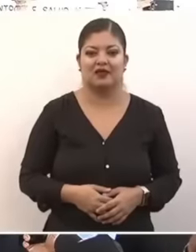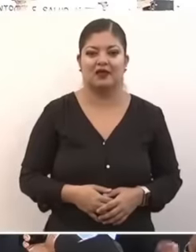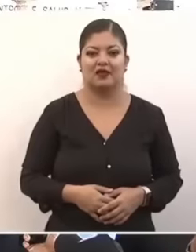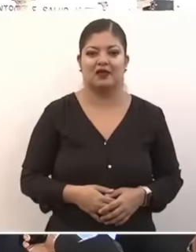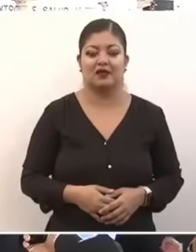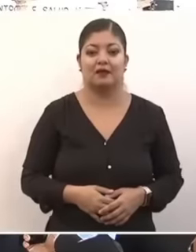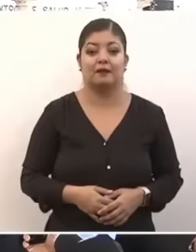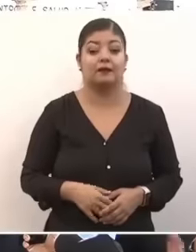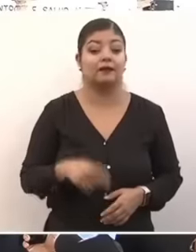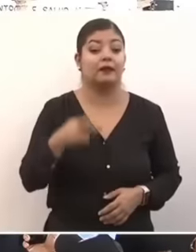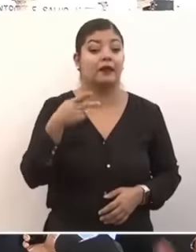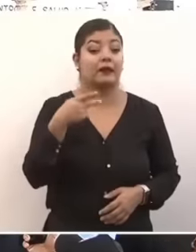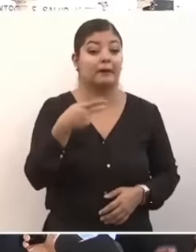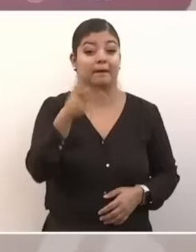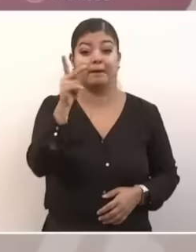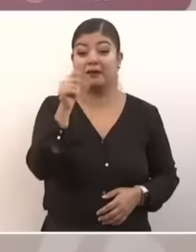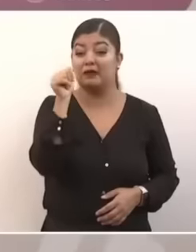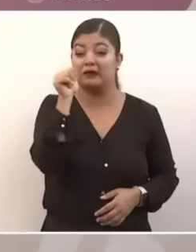Pero siempre